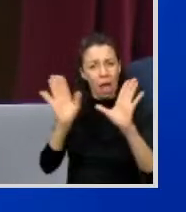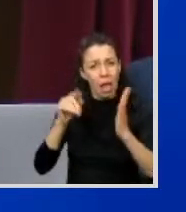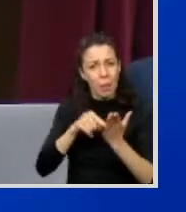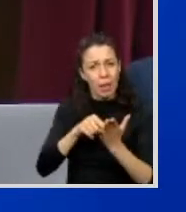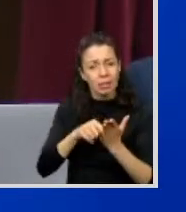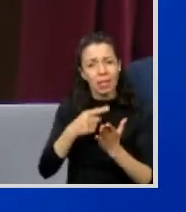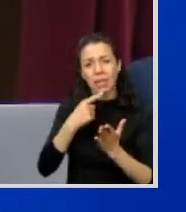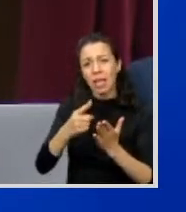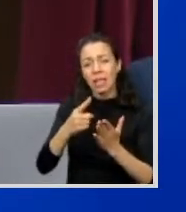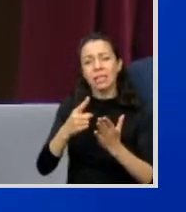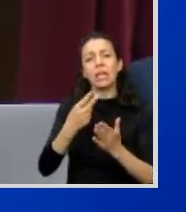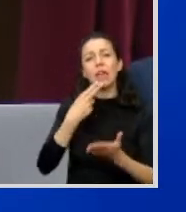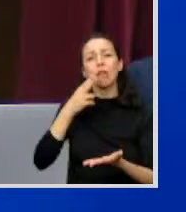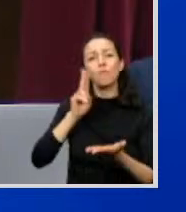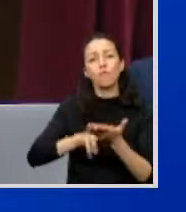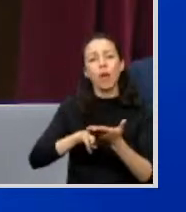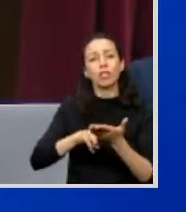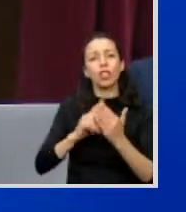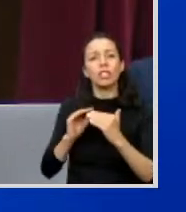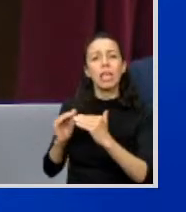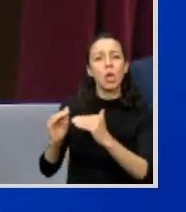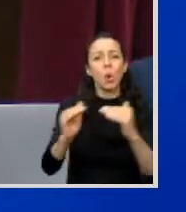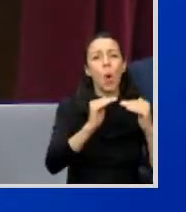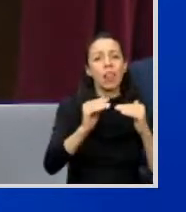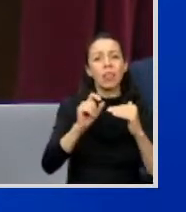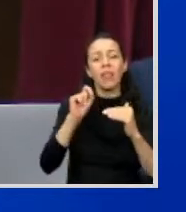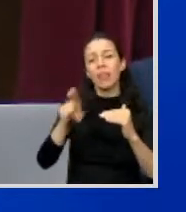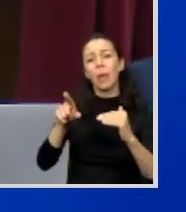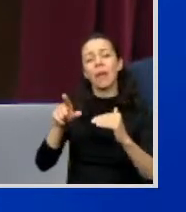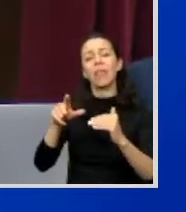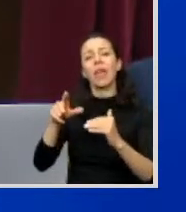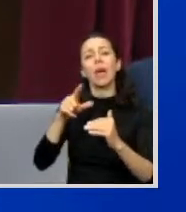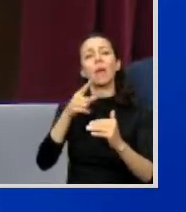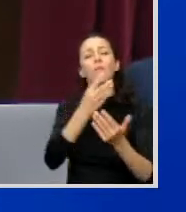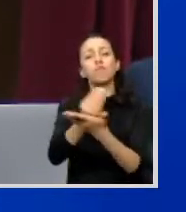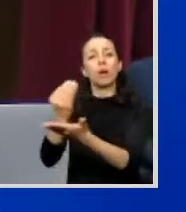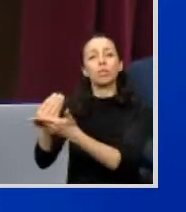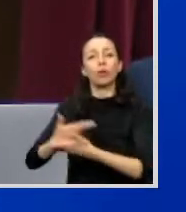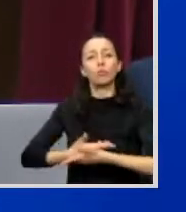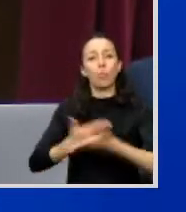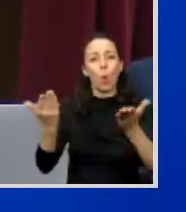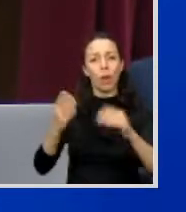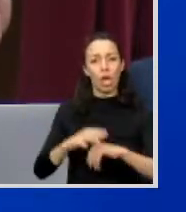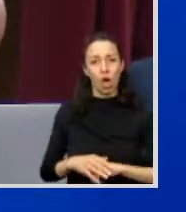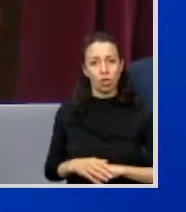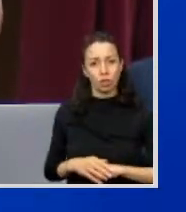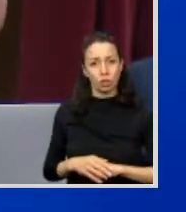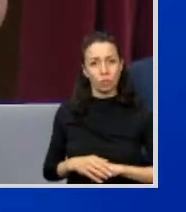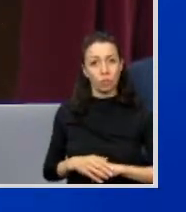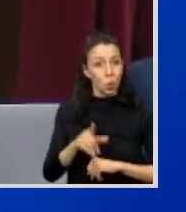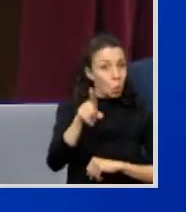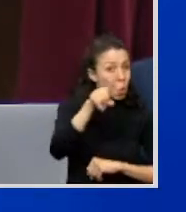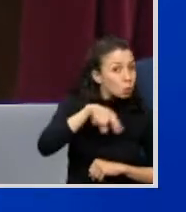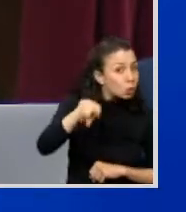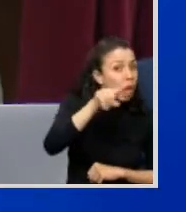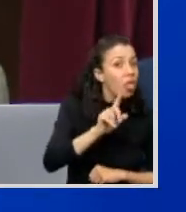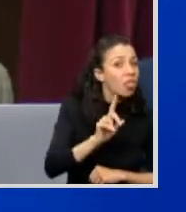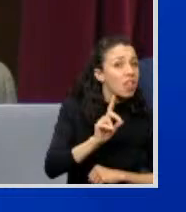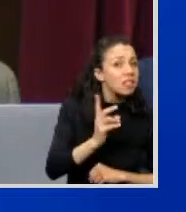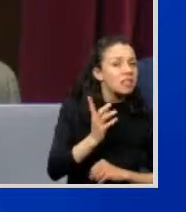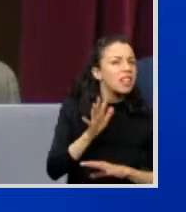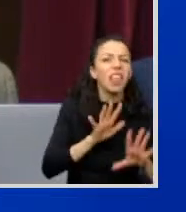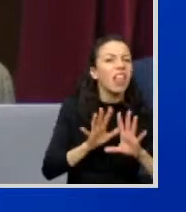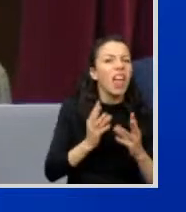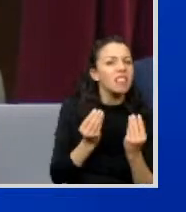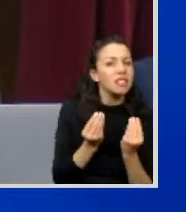provincia. No. Vuelvo a repetir, tengo que preguntarle a él. Él es el que tiene la distinción, porque cuando yo quiero algo, hablo yo y digo